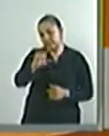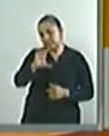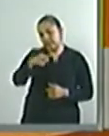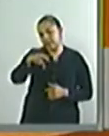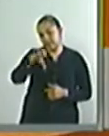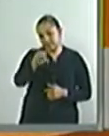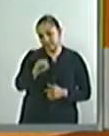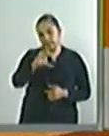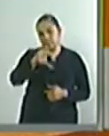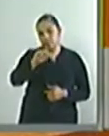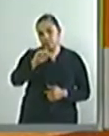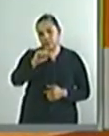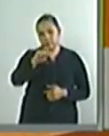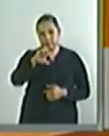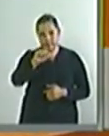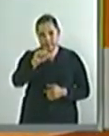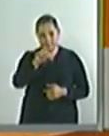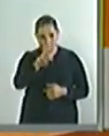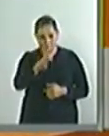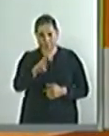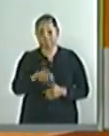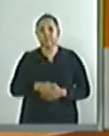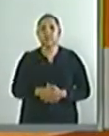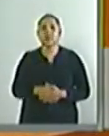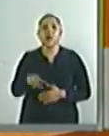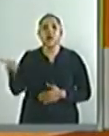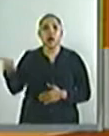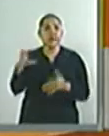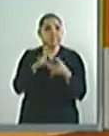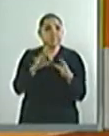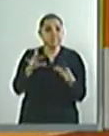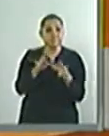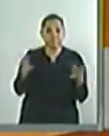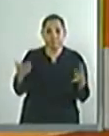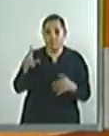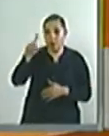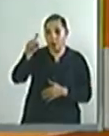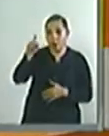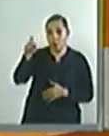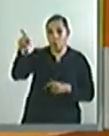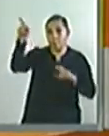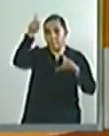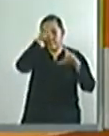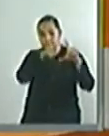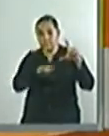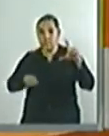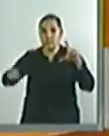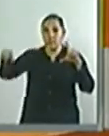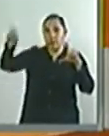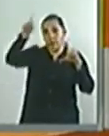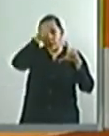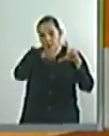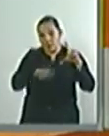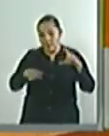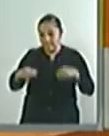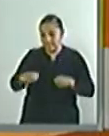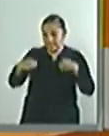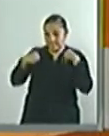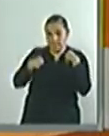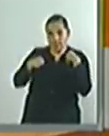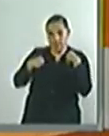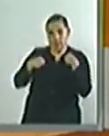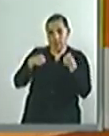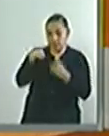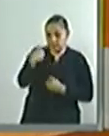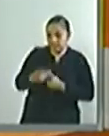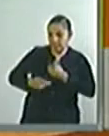que el ciclo del agua y el ciclo de la vida son lo mismo por